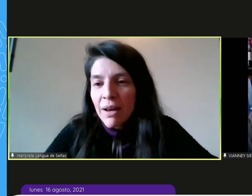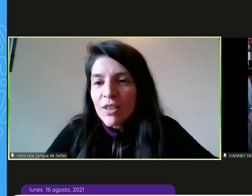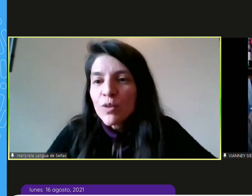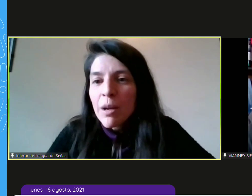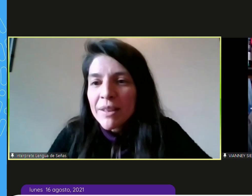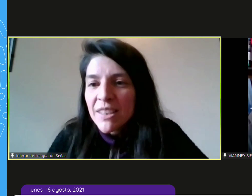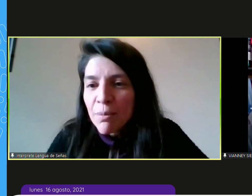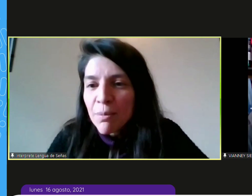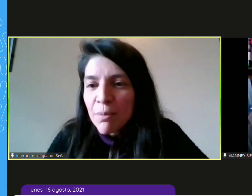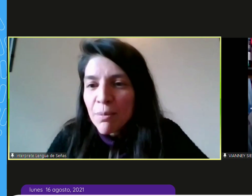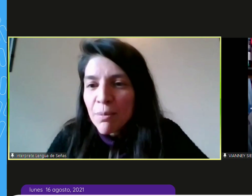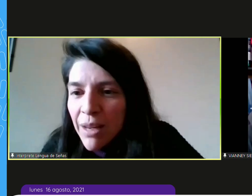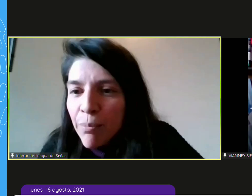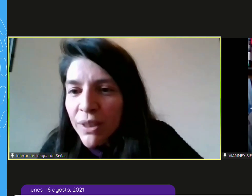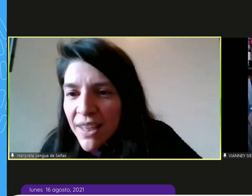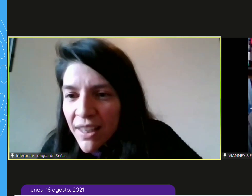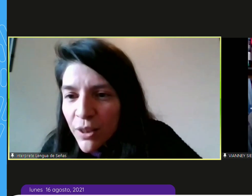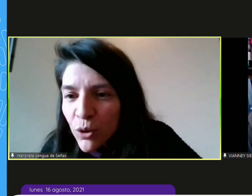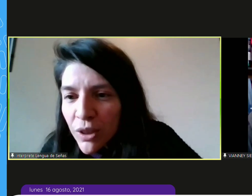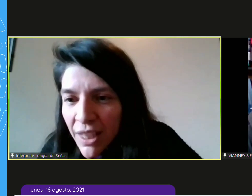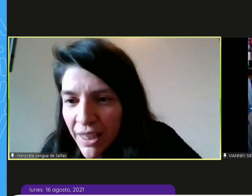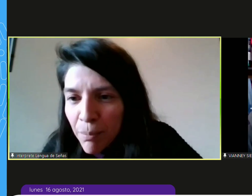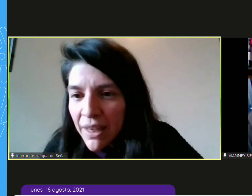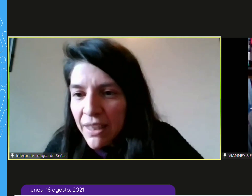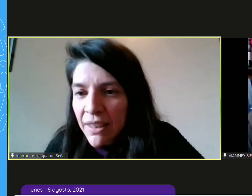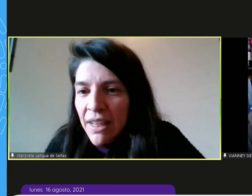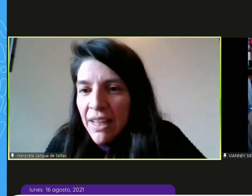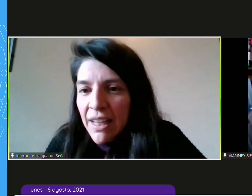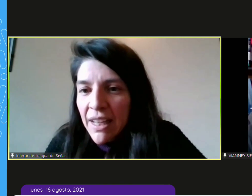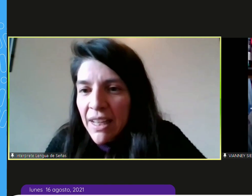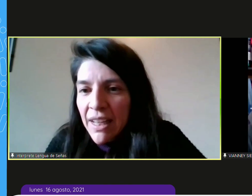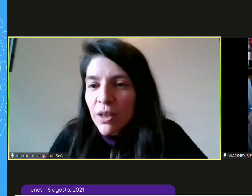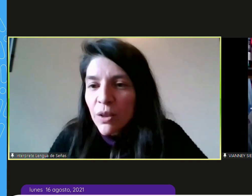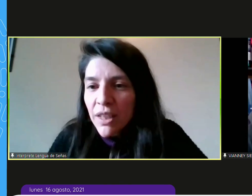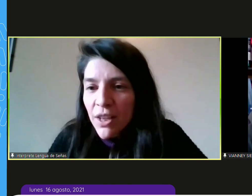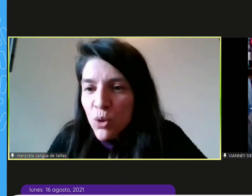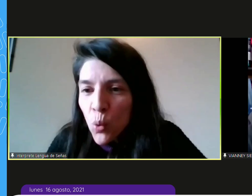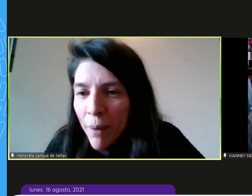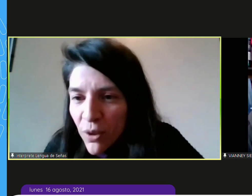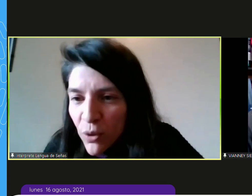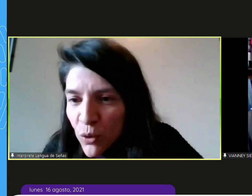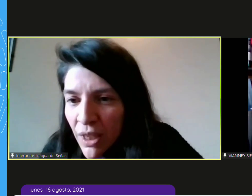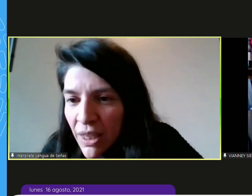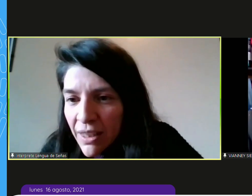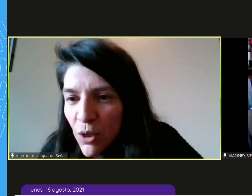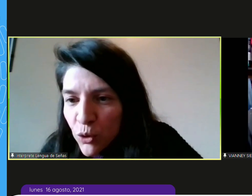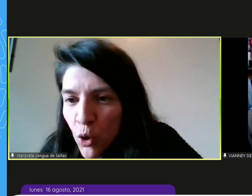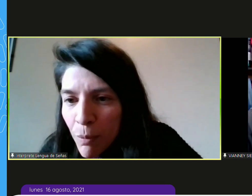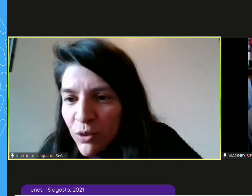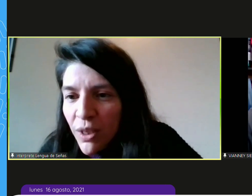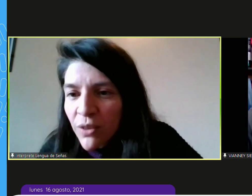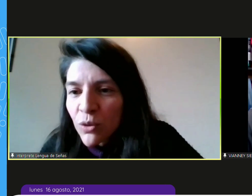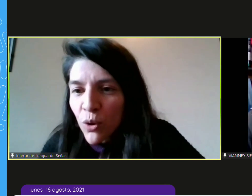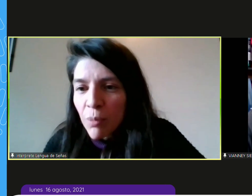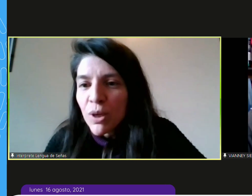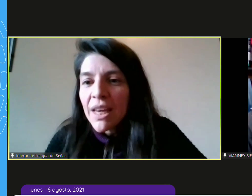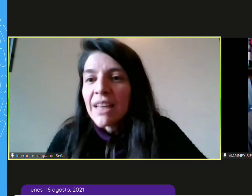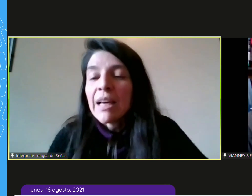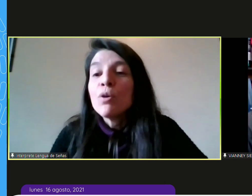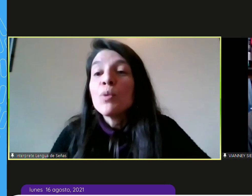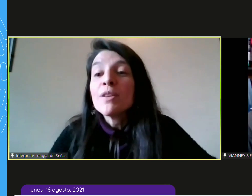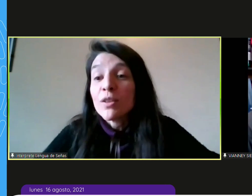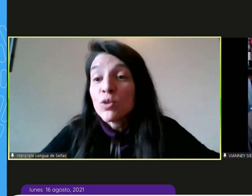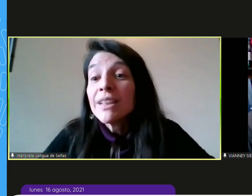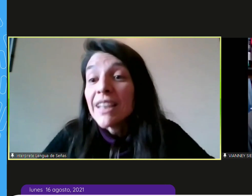queremos hablar sobre la participación ciudadana y la importancia que esto tiene para el respeto de los derechos humanos de nosotros como personas sordas,